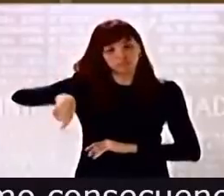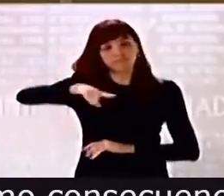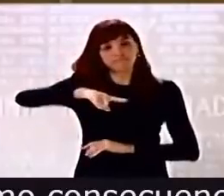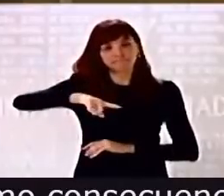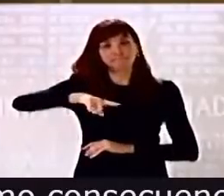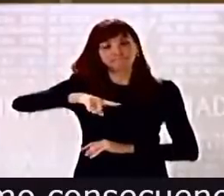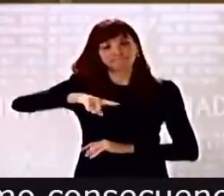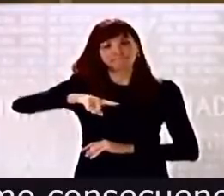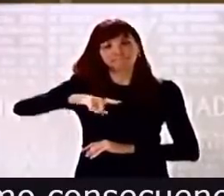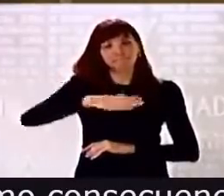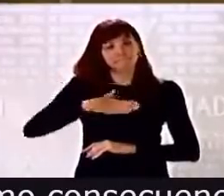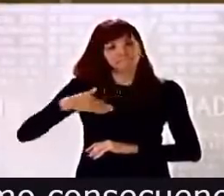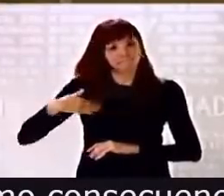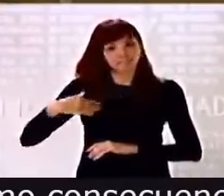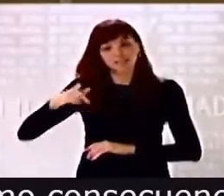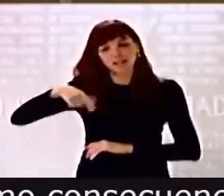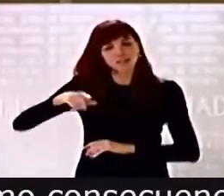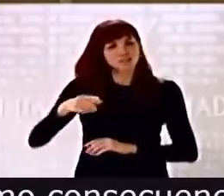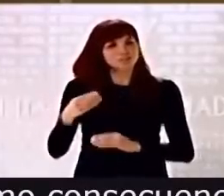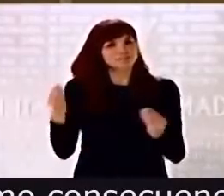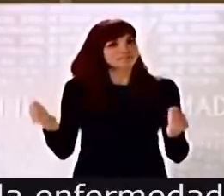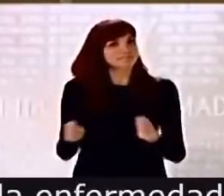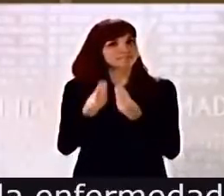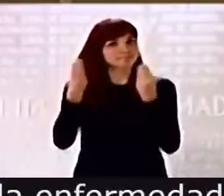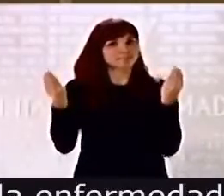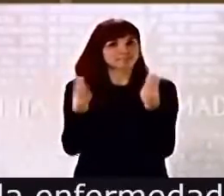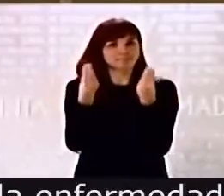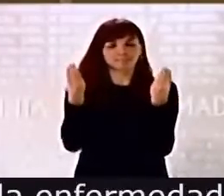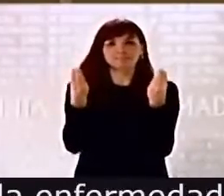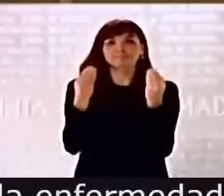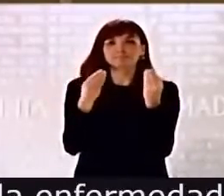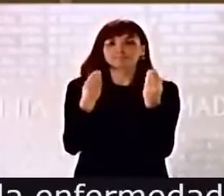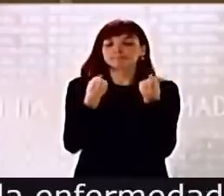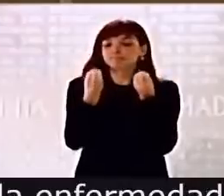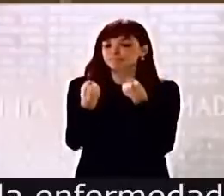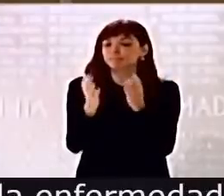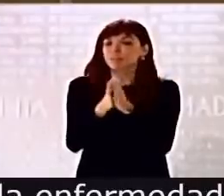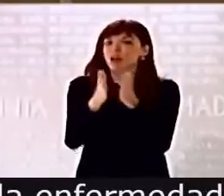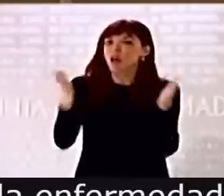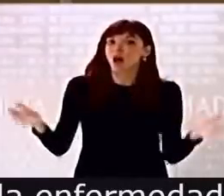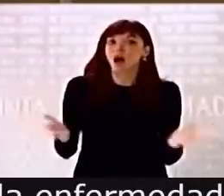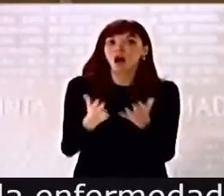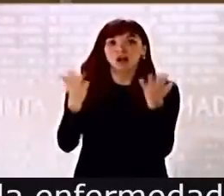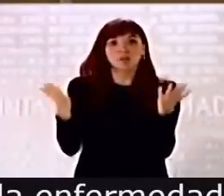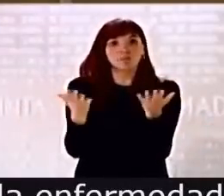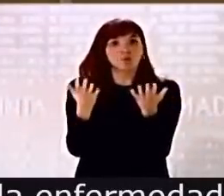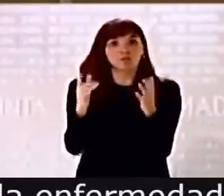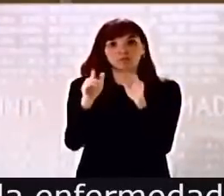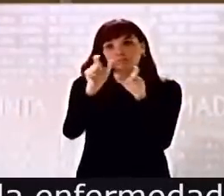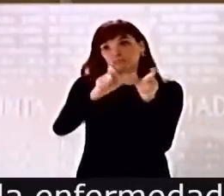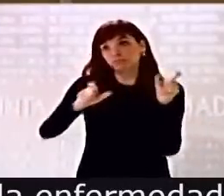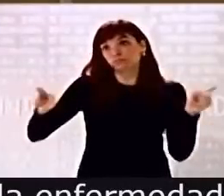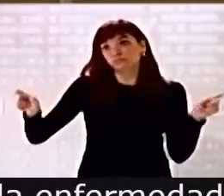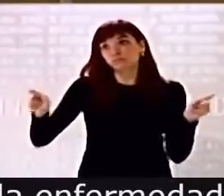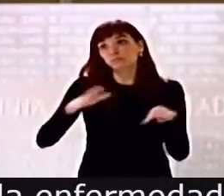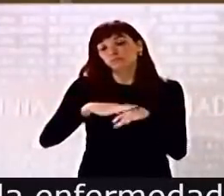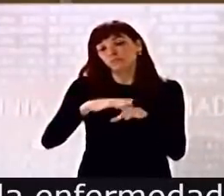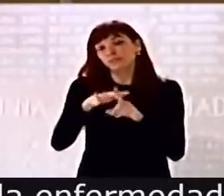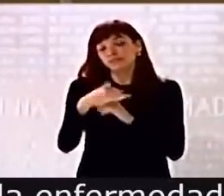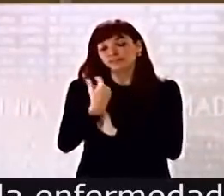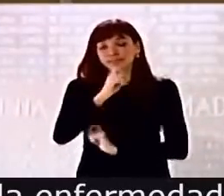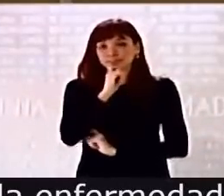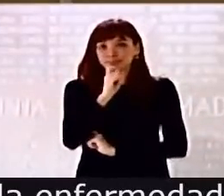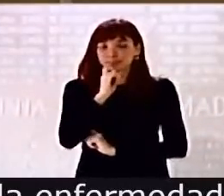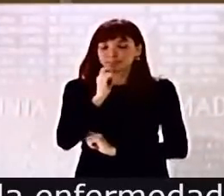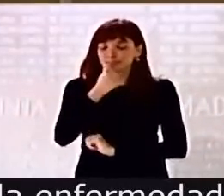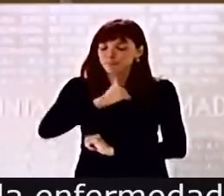COVID-19. Quiero que se recuperen, quiero trasladarle todo el ánimo del mundo para sobrellevar estos momentos complicados